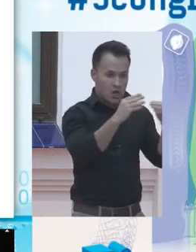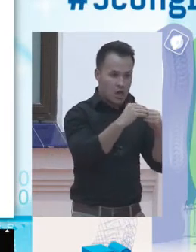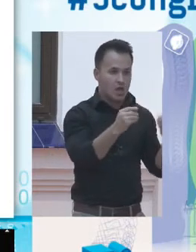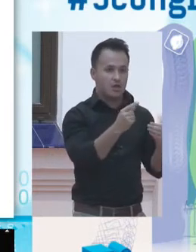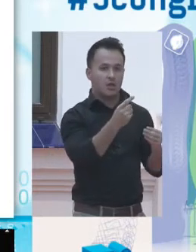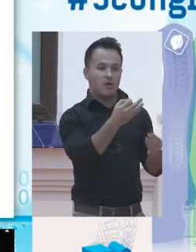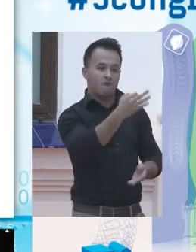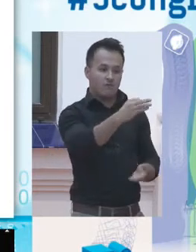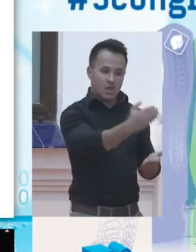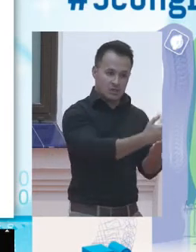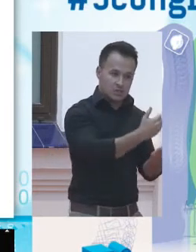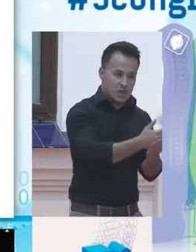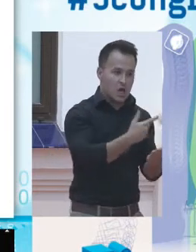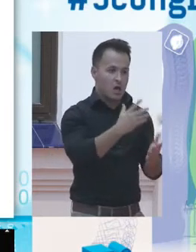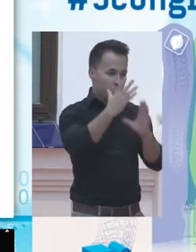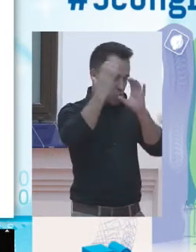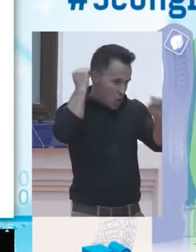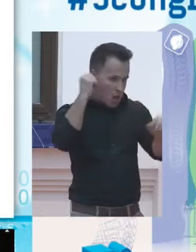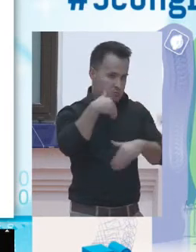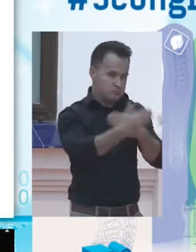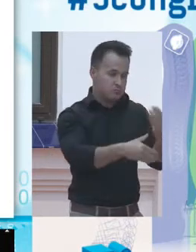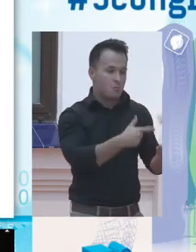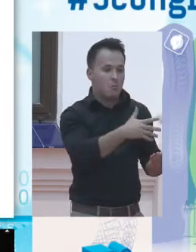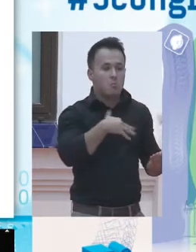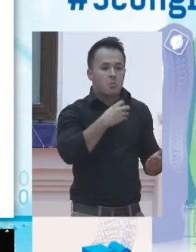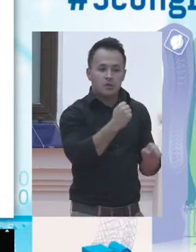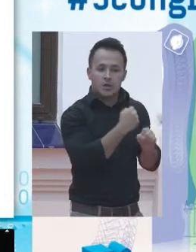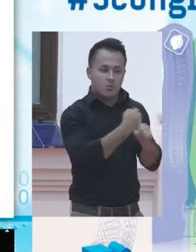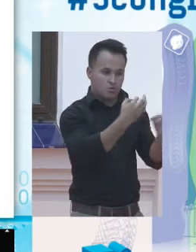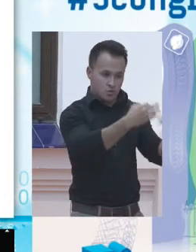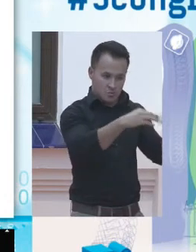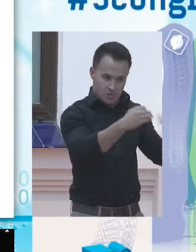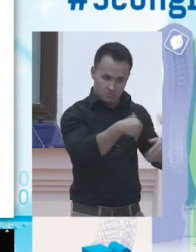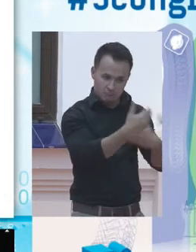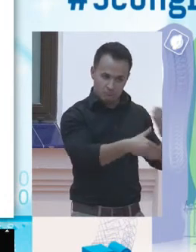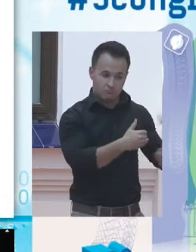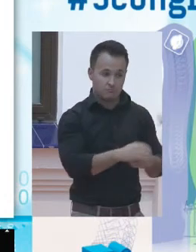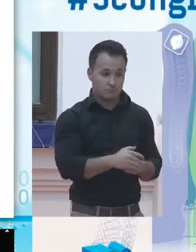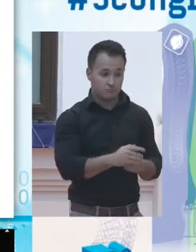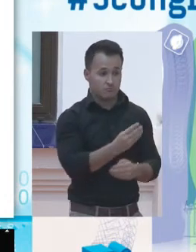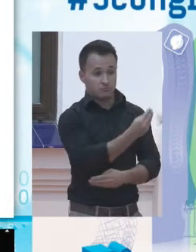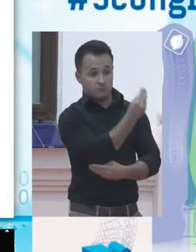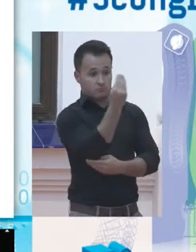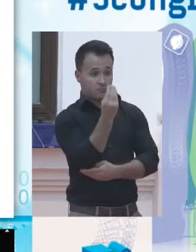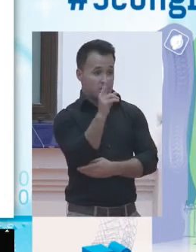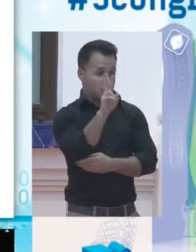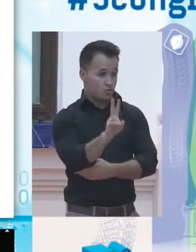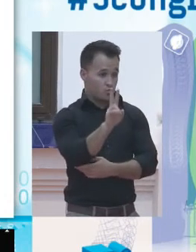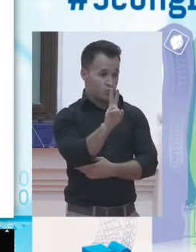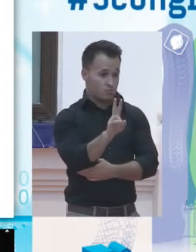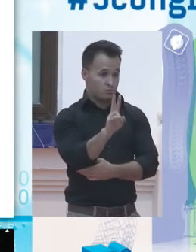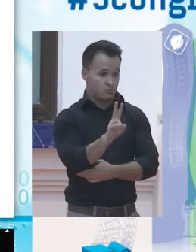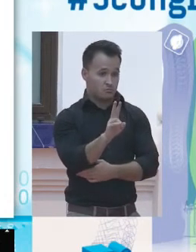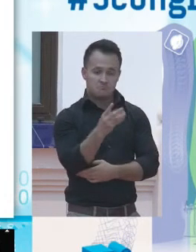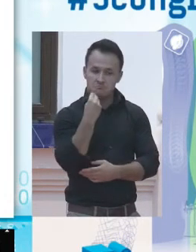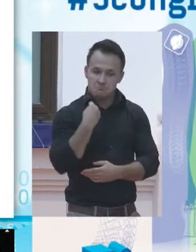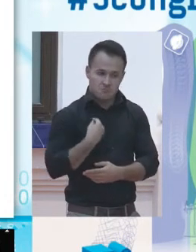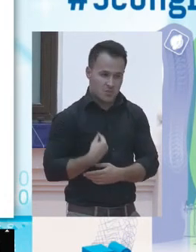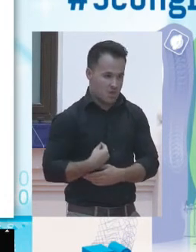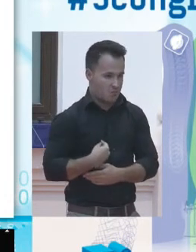formularios, tramitaciones, y ella es capaz de llevar a cabo un volumen de trabajo. A continuación tenemos a otra persona con las